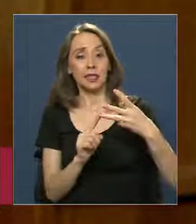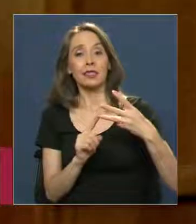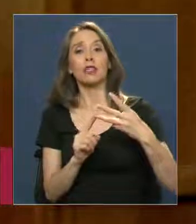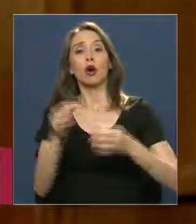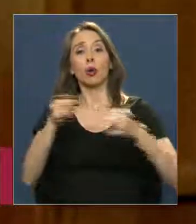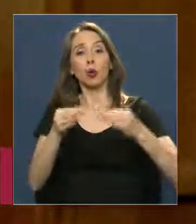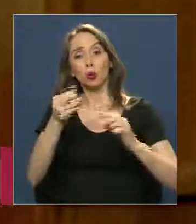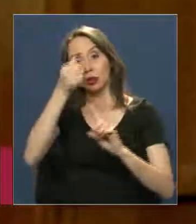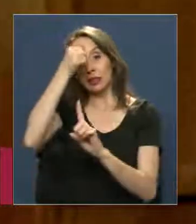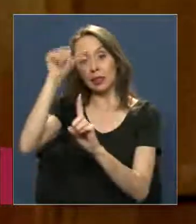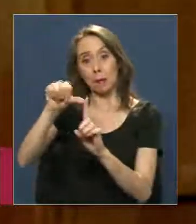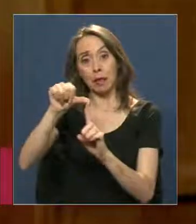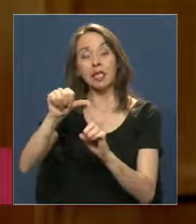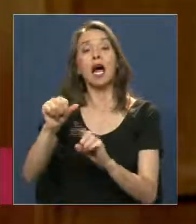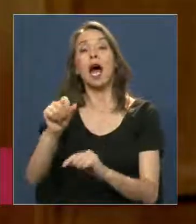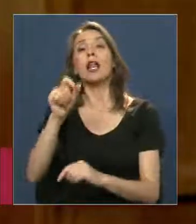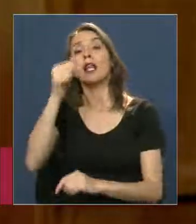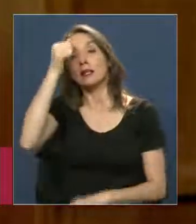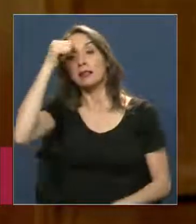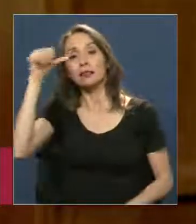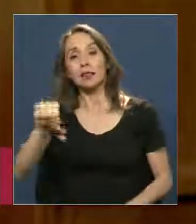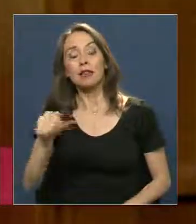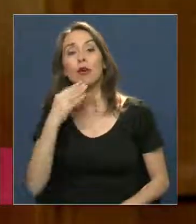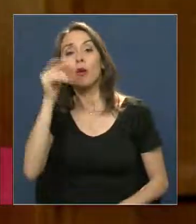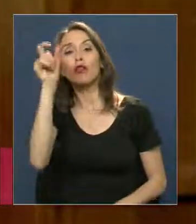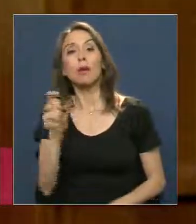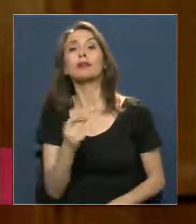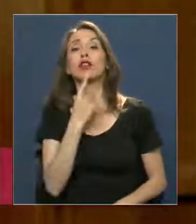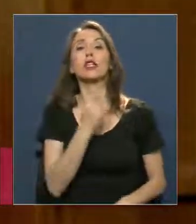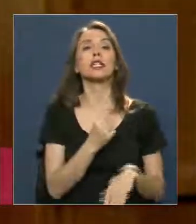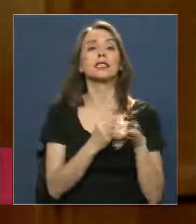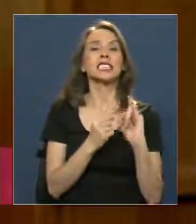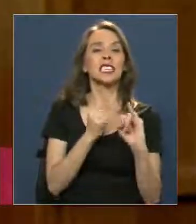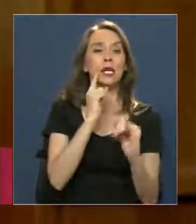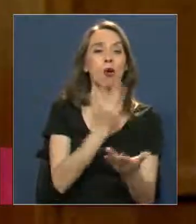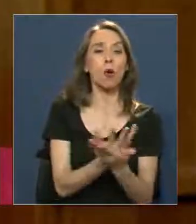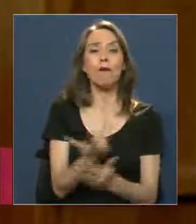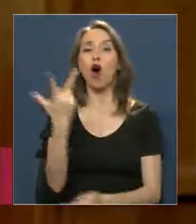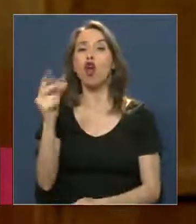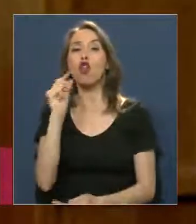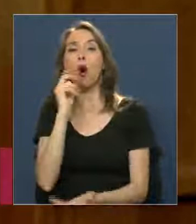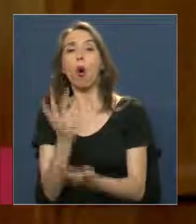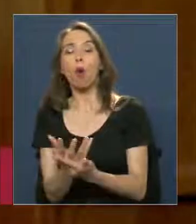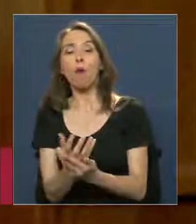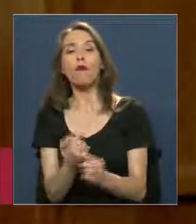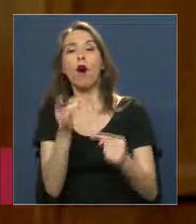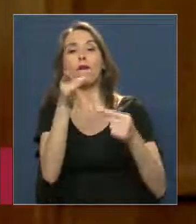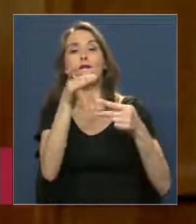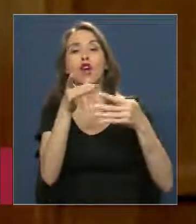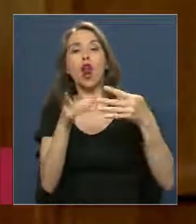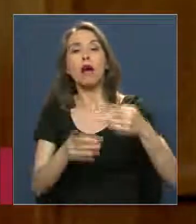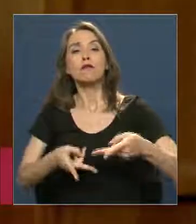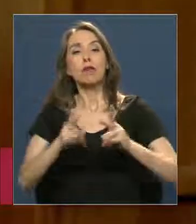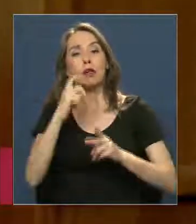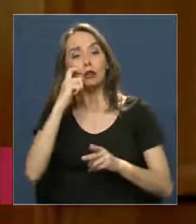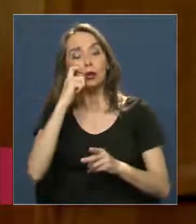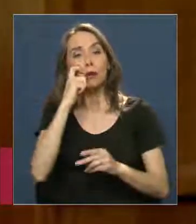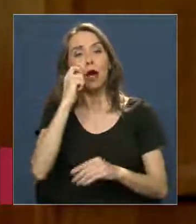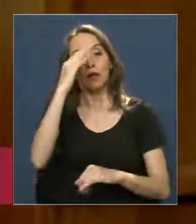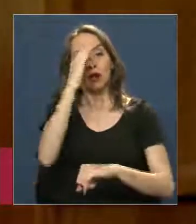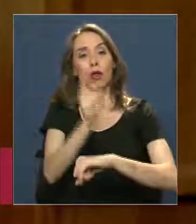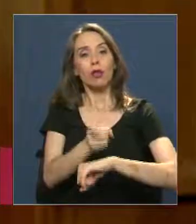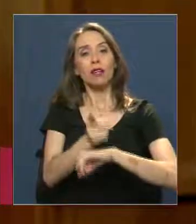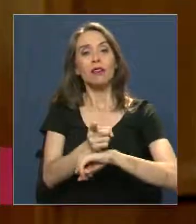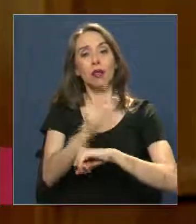aprobación o negación de las violaciones a los derechos humanos cometidos en la dictadura militar luego de